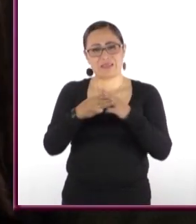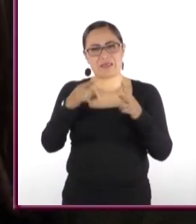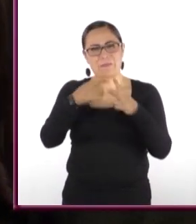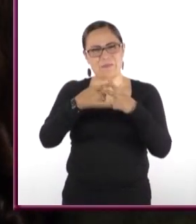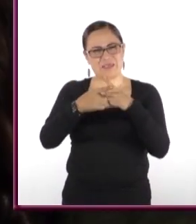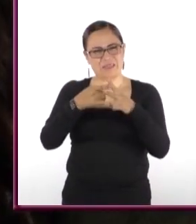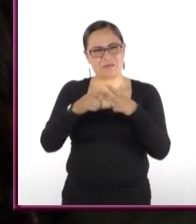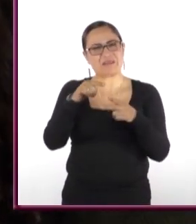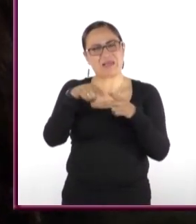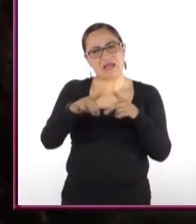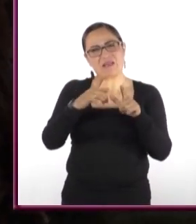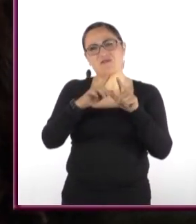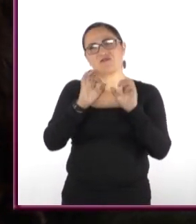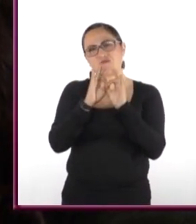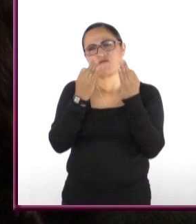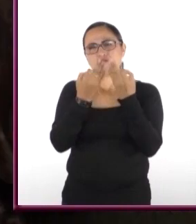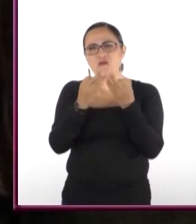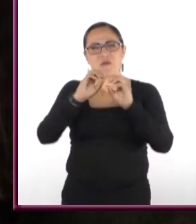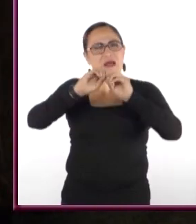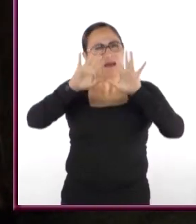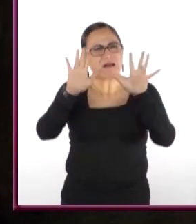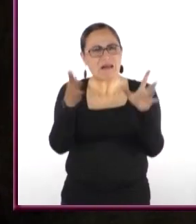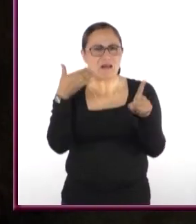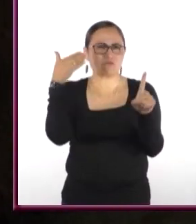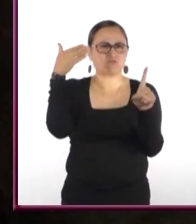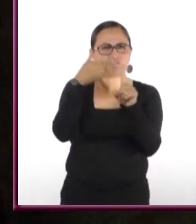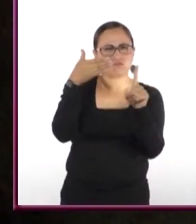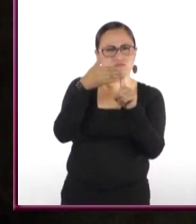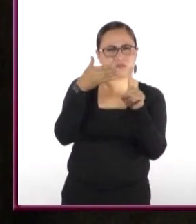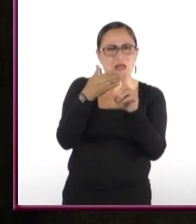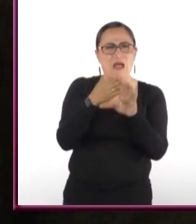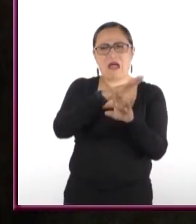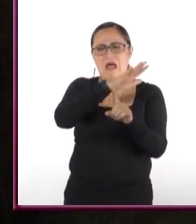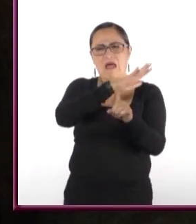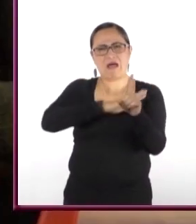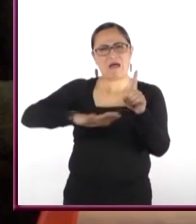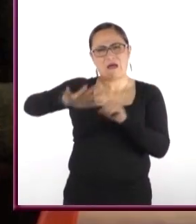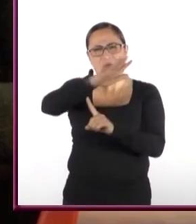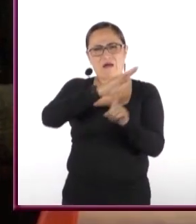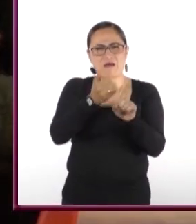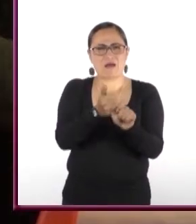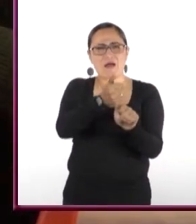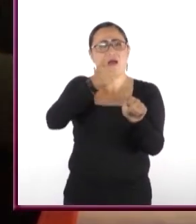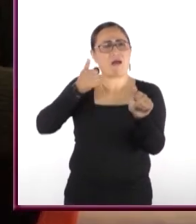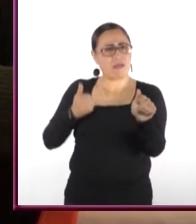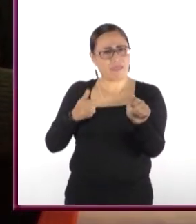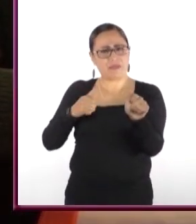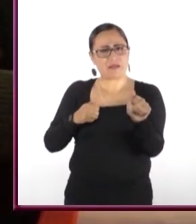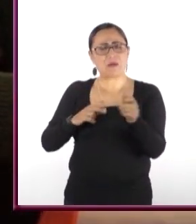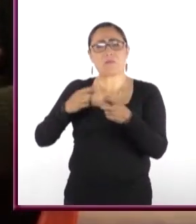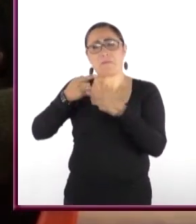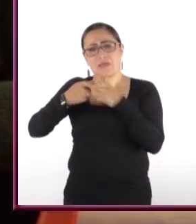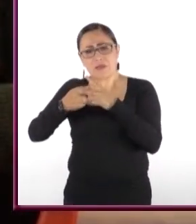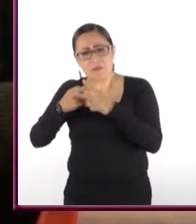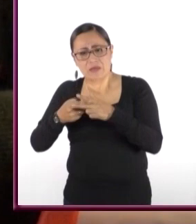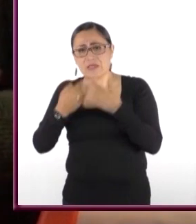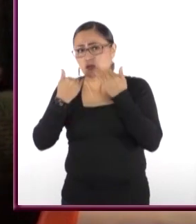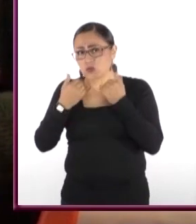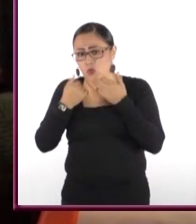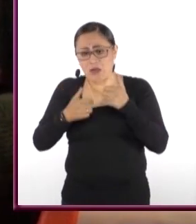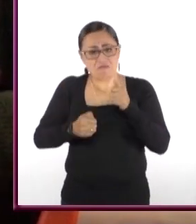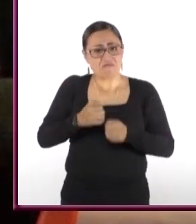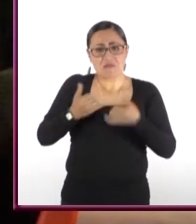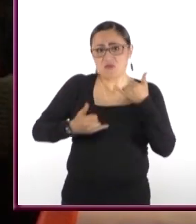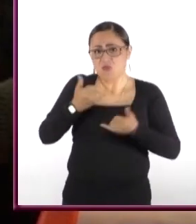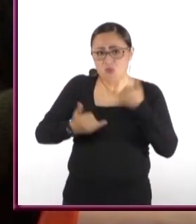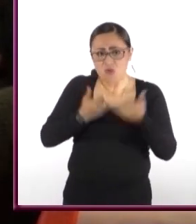son un lenguaje claro, preciso y que se encuentra detrás de todo lo que nos rodea. Sin matemáticas no habría